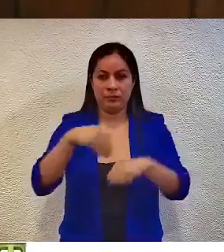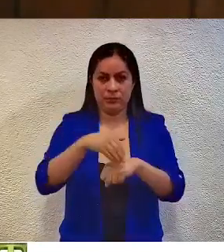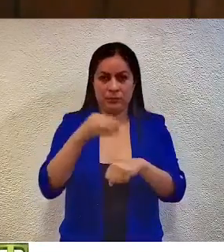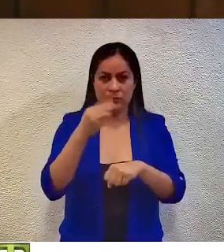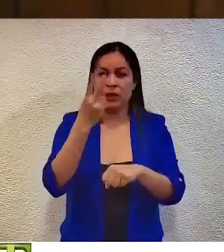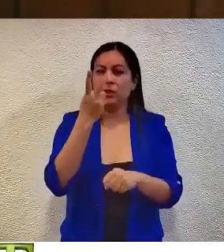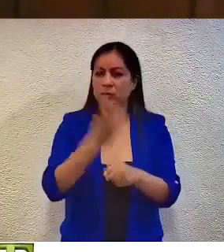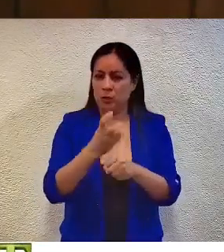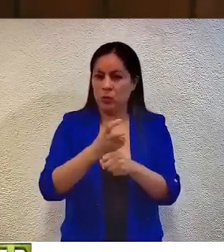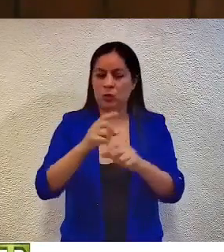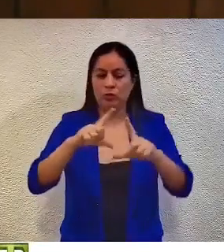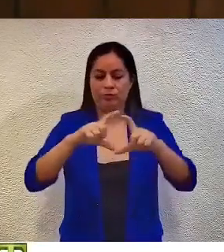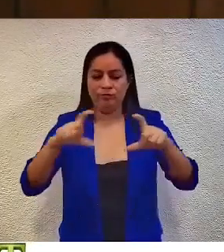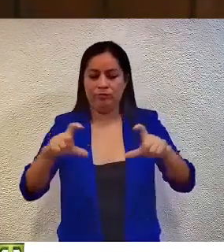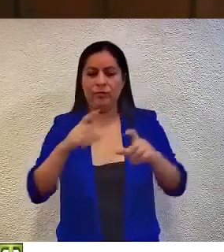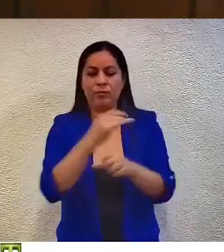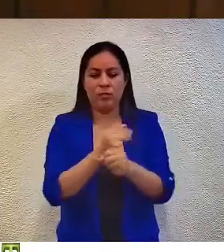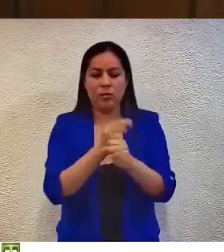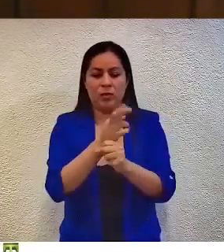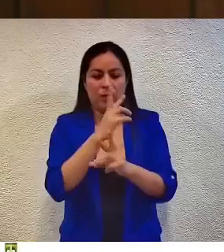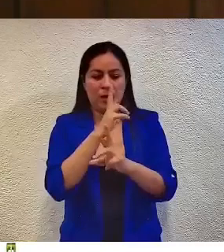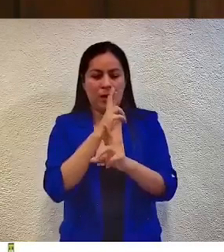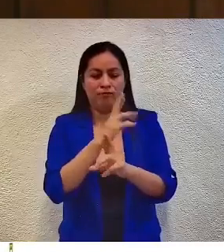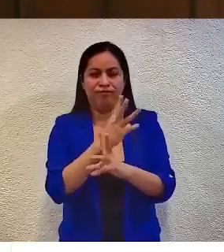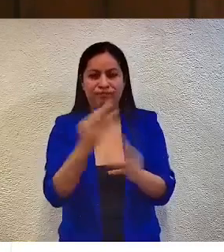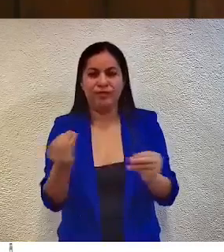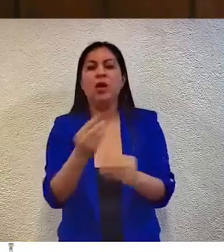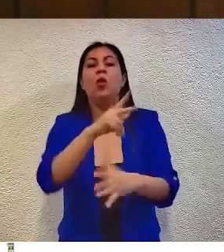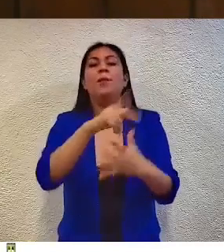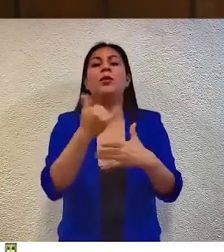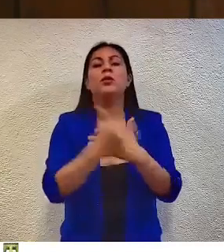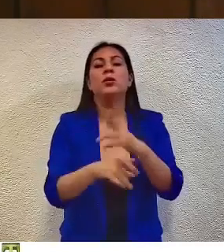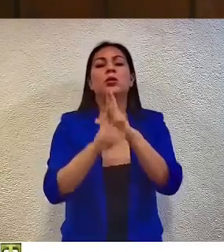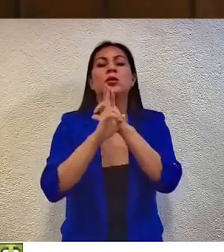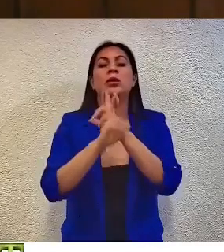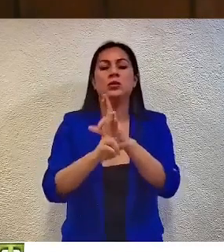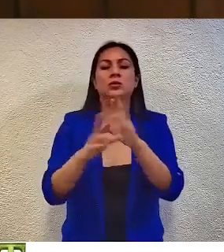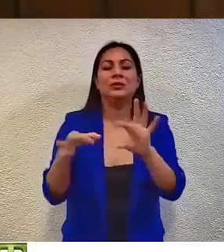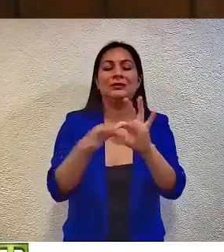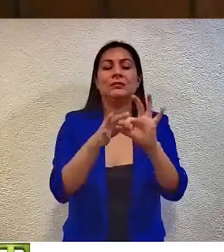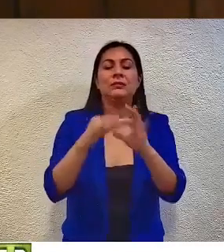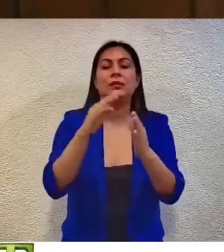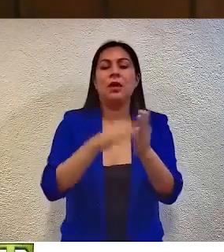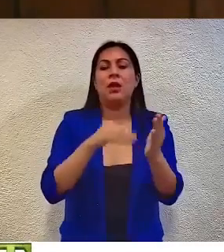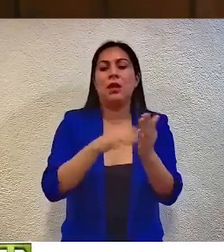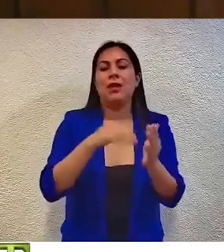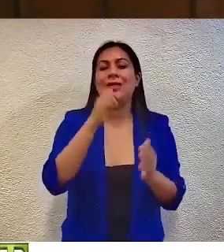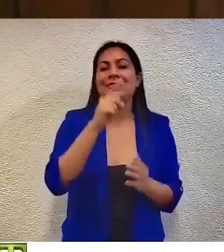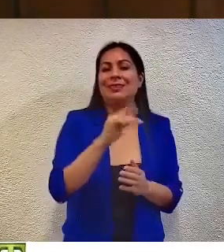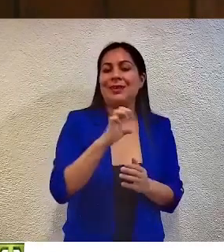El segundo asunto listado para analizar y resolver se trata de un proyecto de resolución relativo al expediente